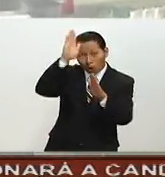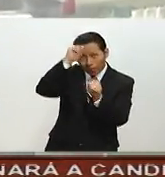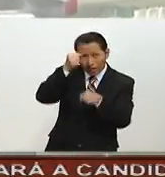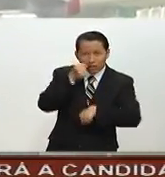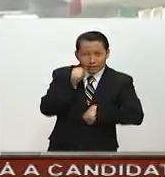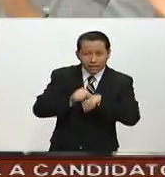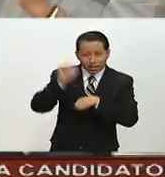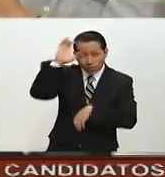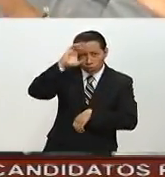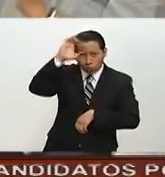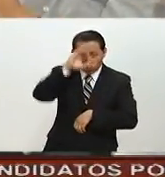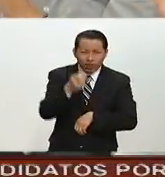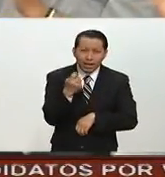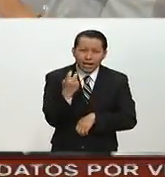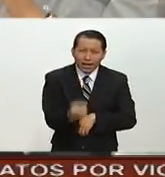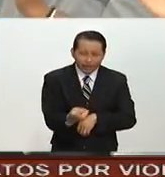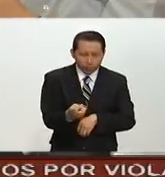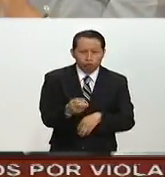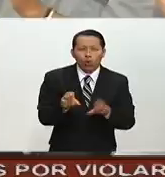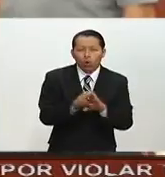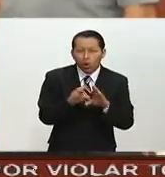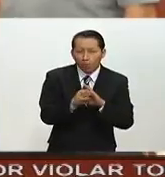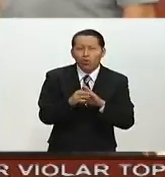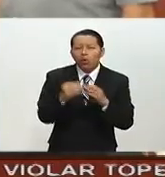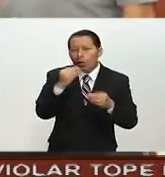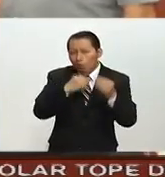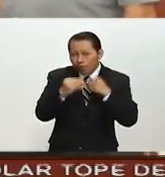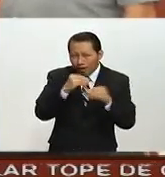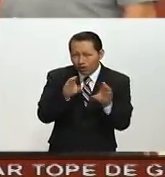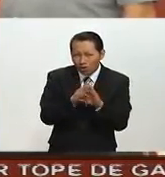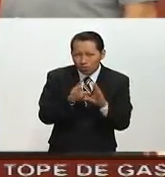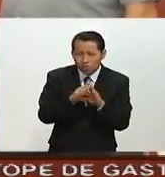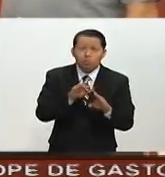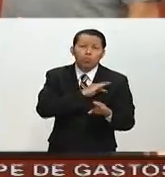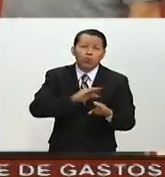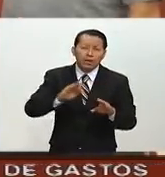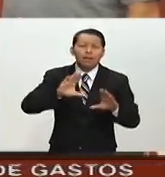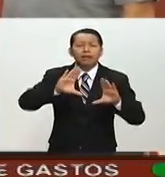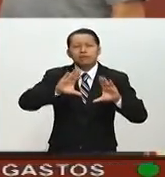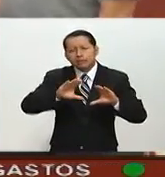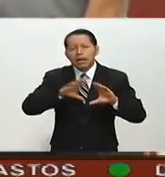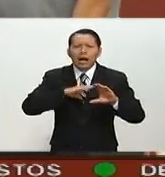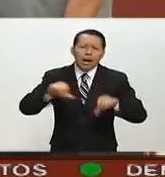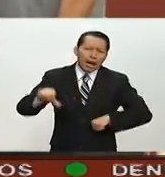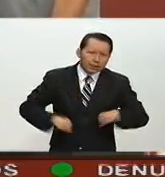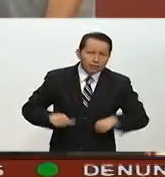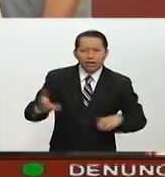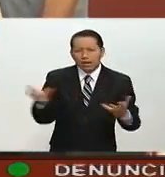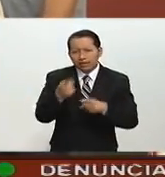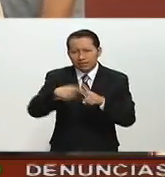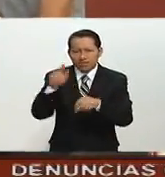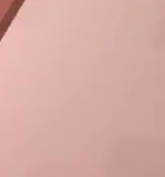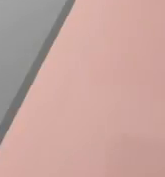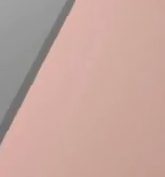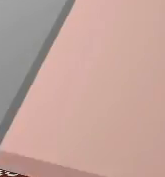para que en esos comedores se impartan diferentes actividades que ayuden al fortalecimiento de las